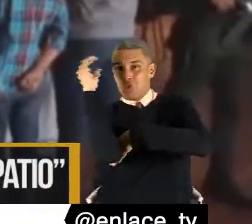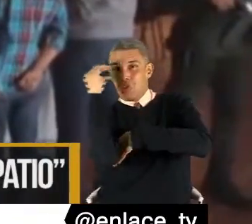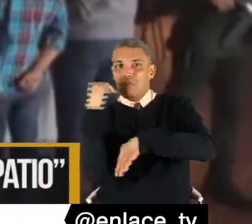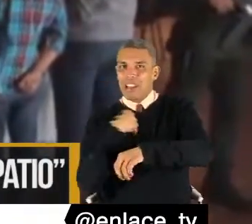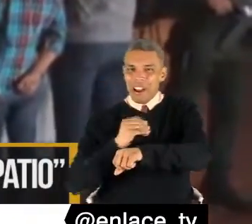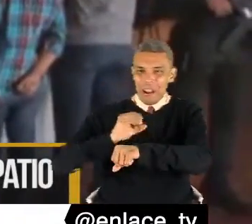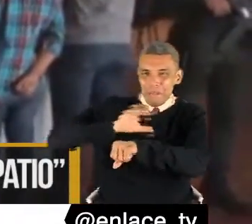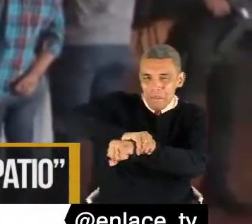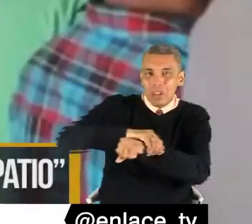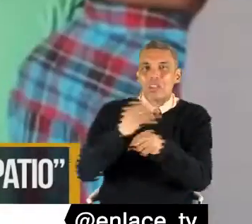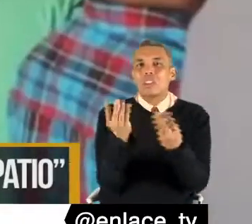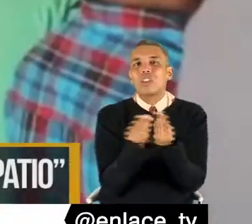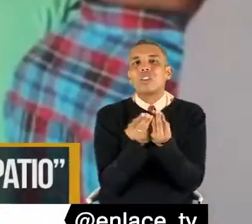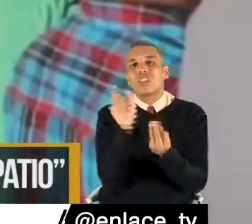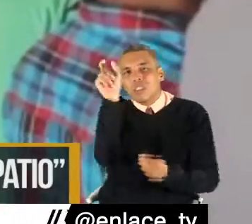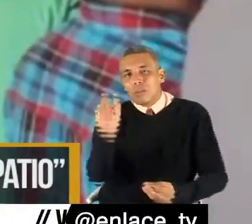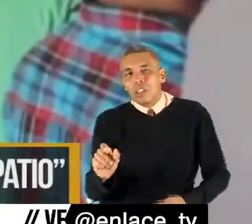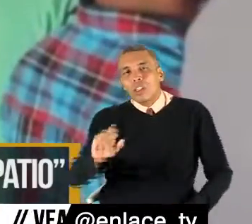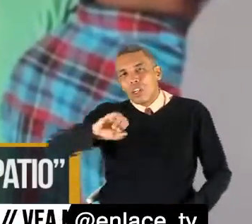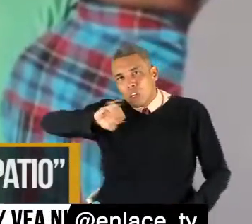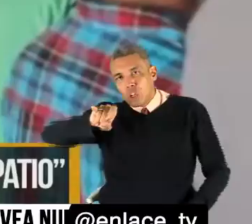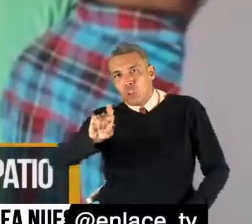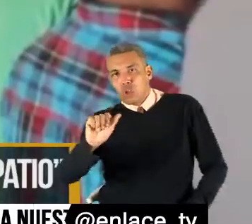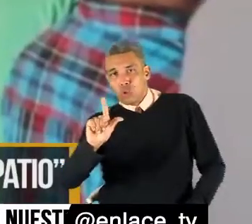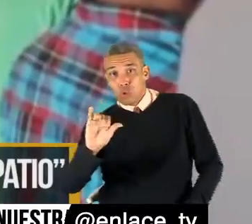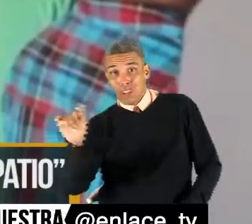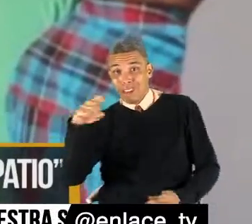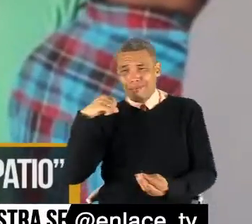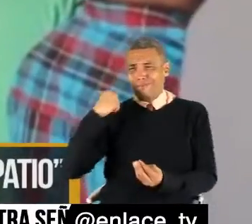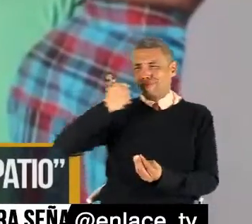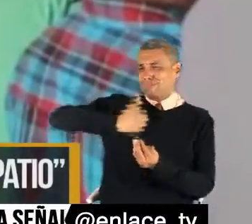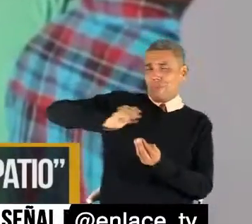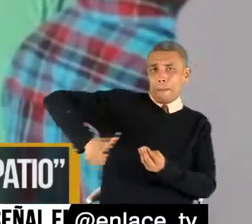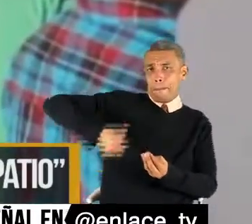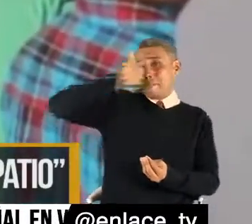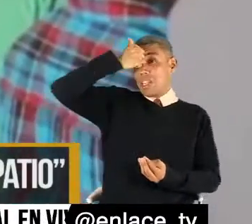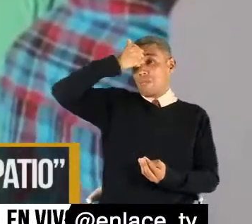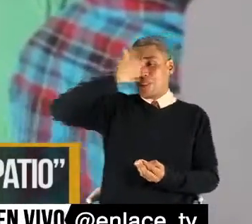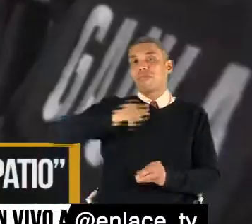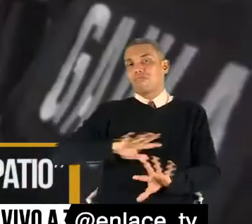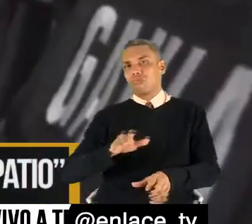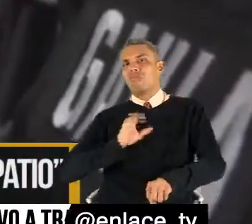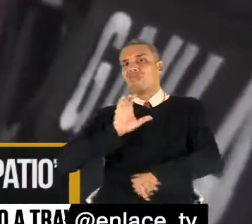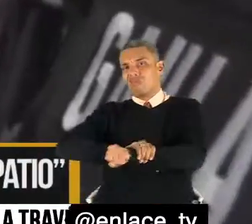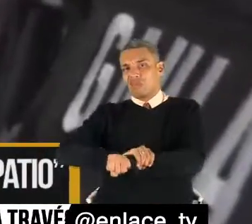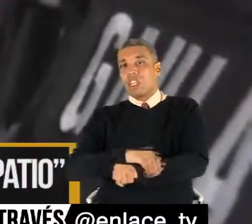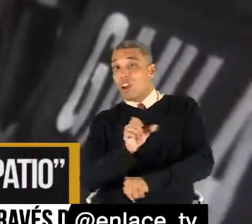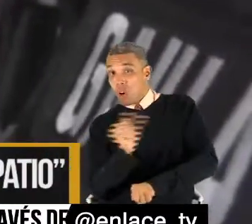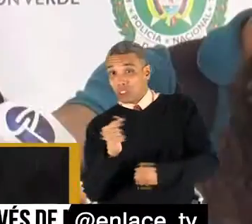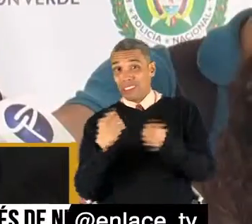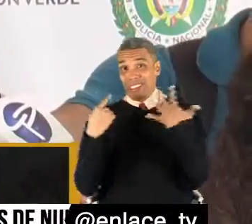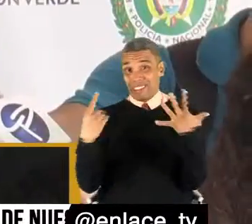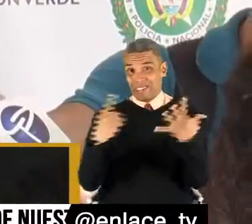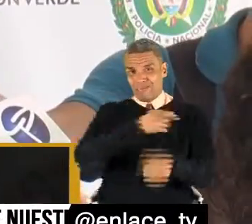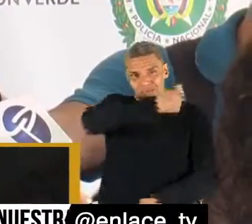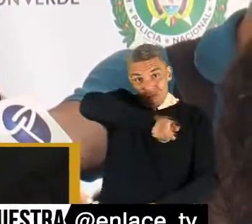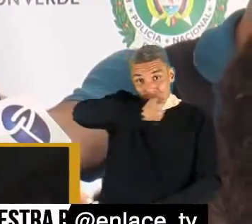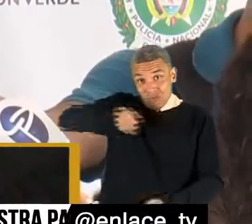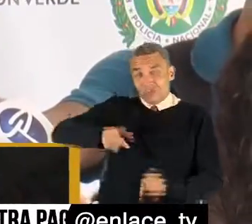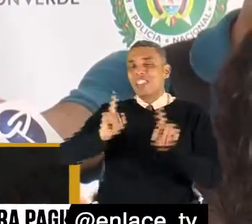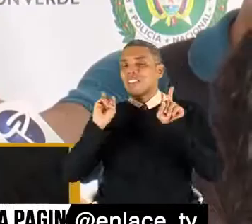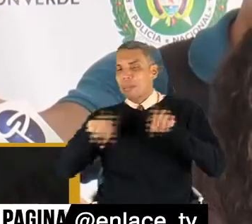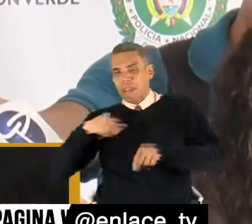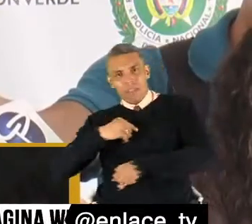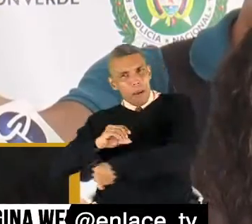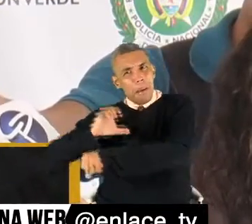captura de alias Julián en la ciudad de Manizales y quien era el jefe de la organización y otras 6 personas. También están dentro del proceso judicial,